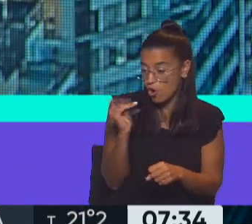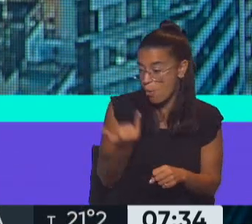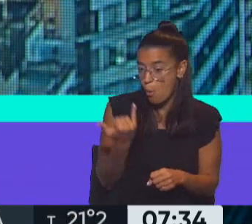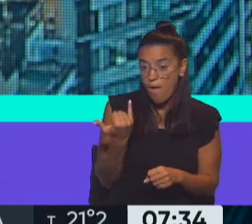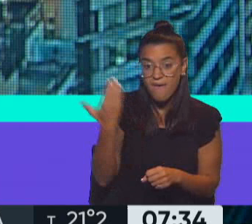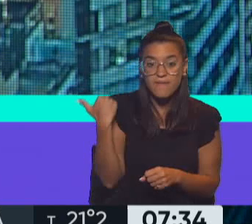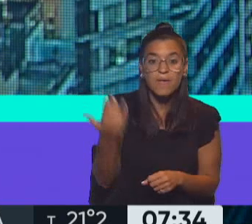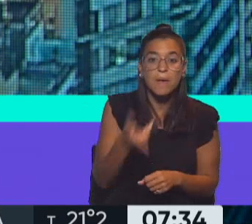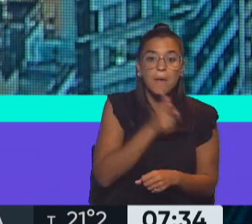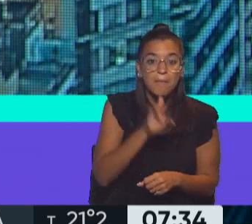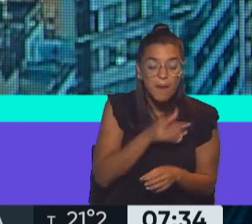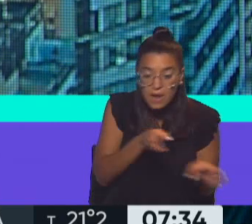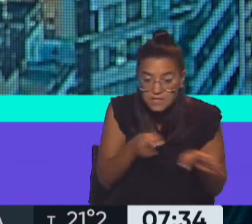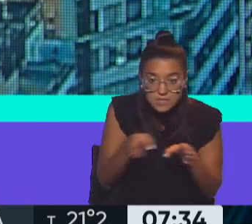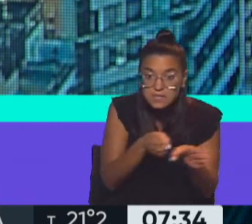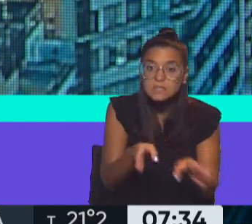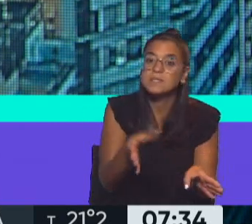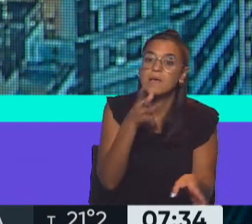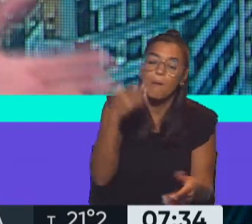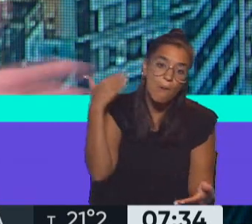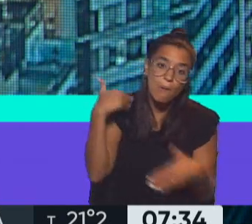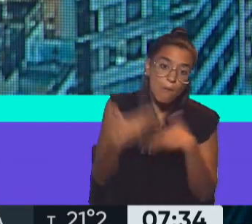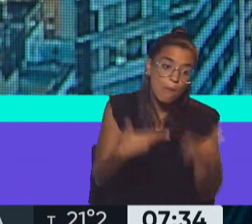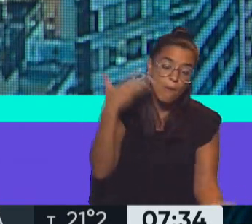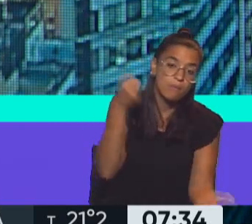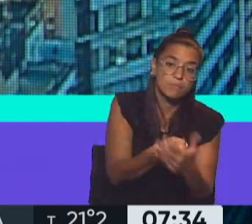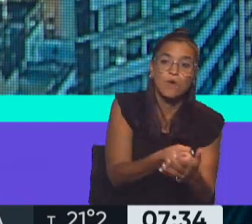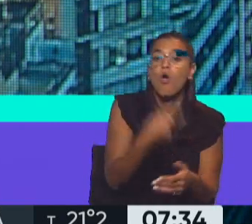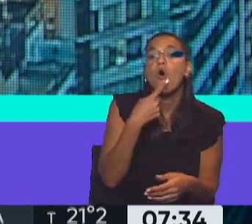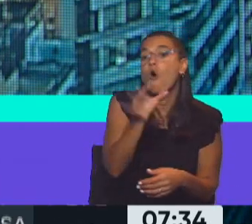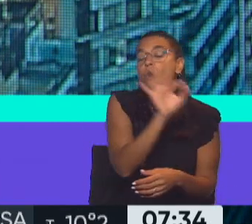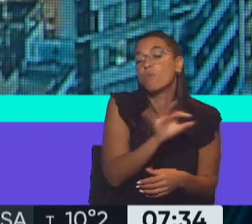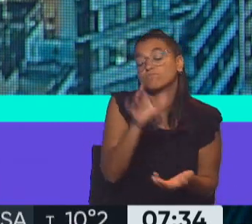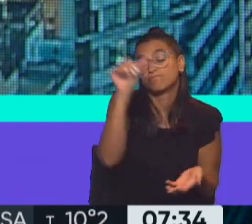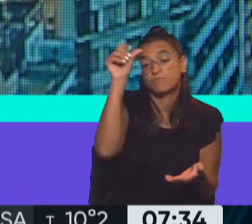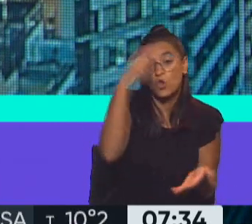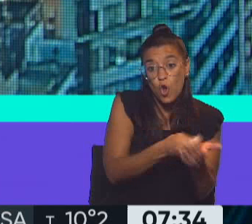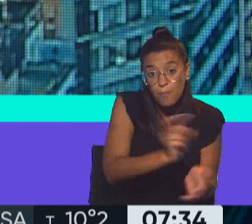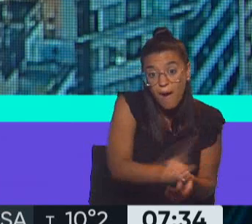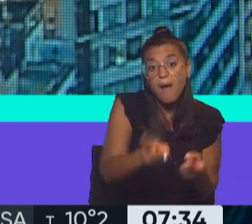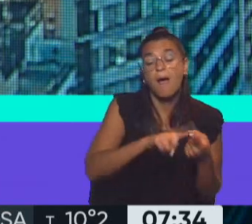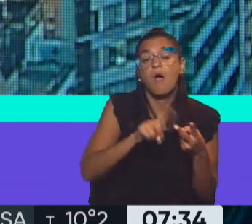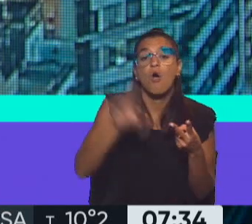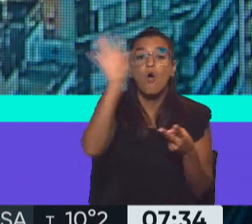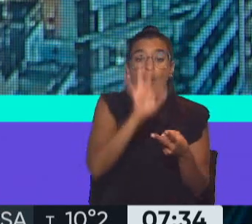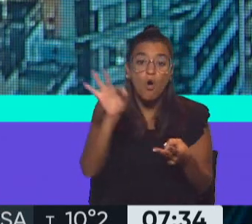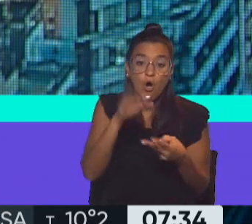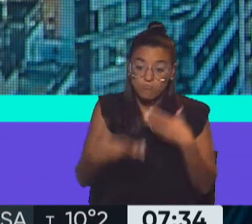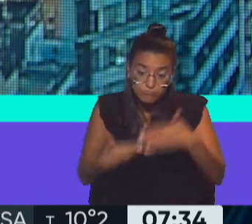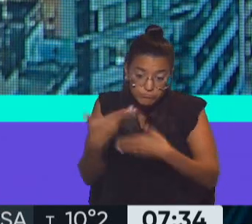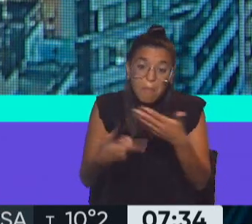parecía que los dos caminos conducían a casi estrellarse, ¿sí? Porque era o default o un escenario de